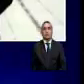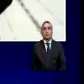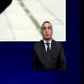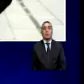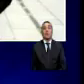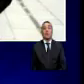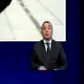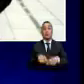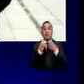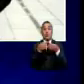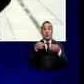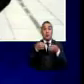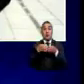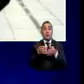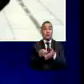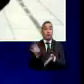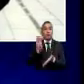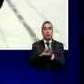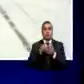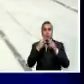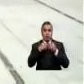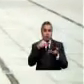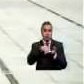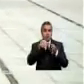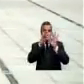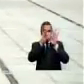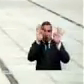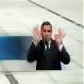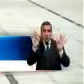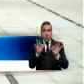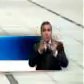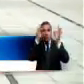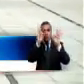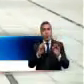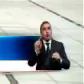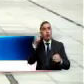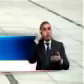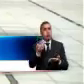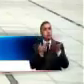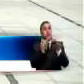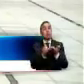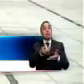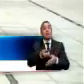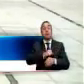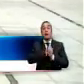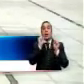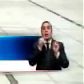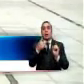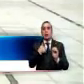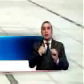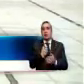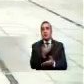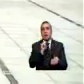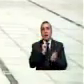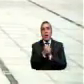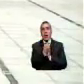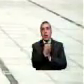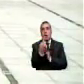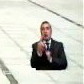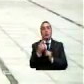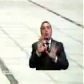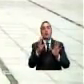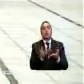Sí, las bancadas legislativas analizan el contenido de la proforma presupuestaria que envió el gobierno durante la mañana. Han presentado cada